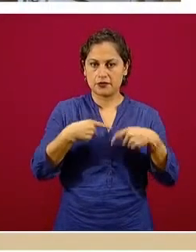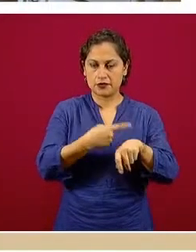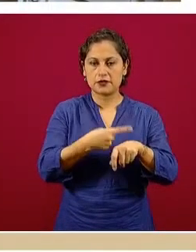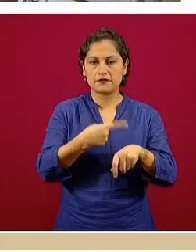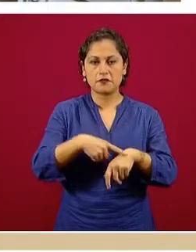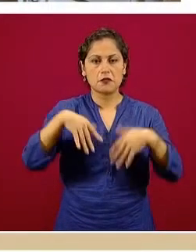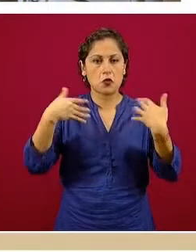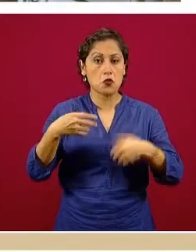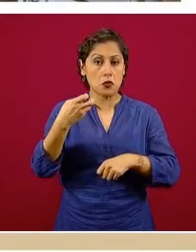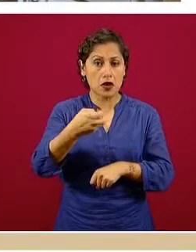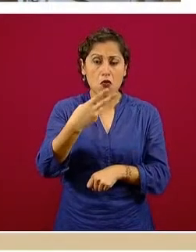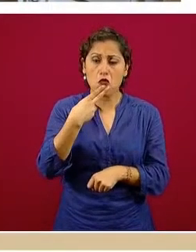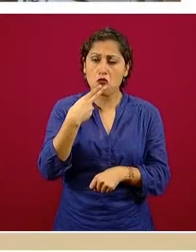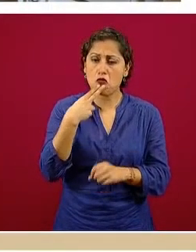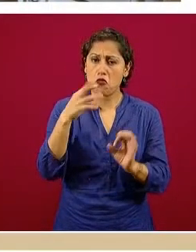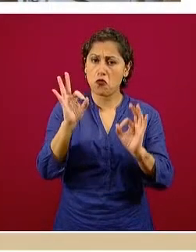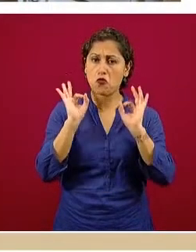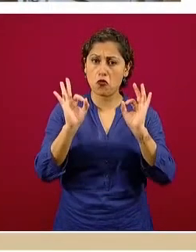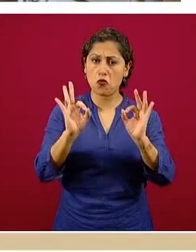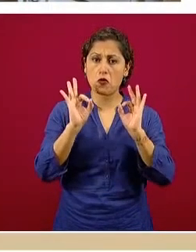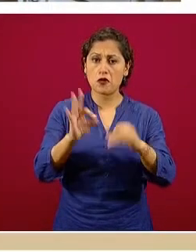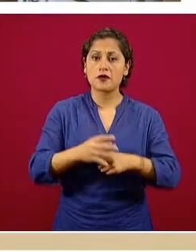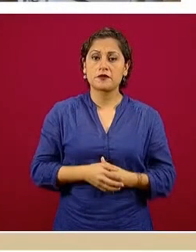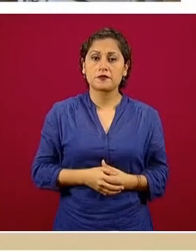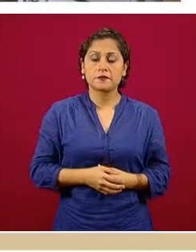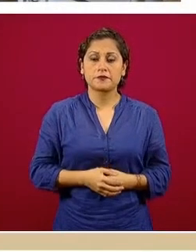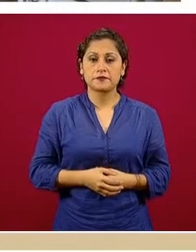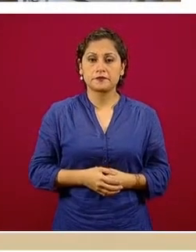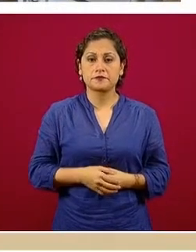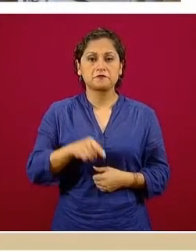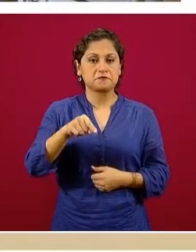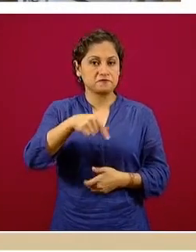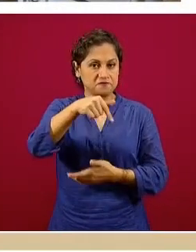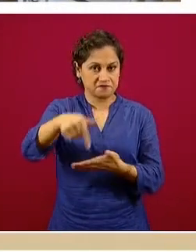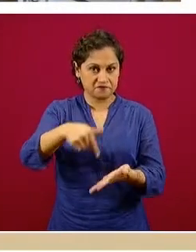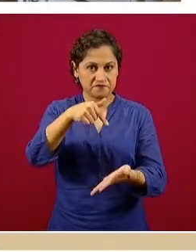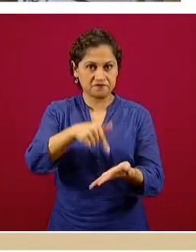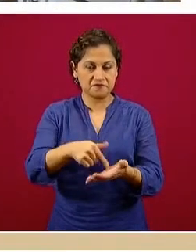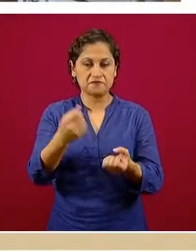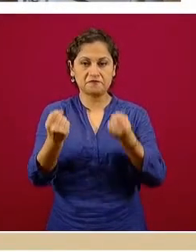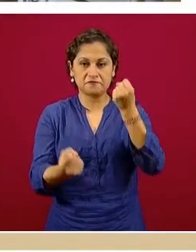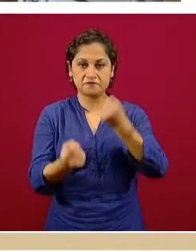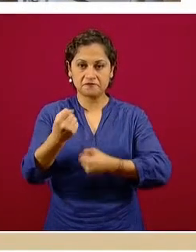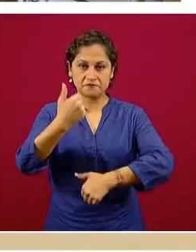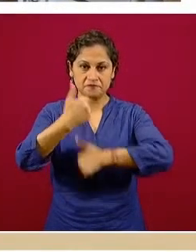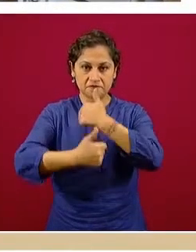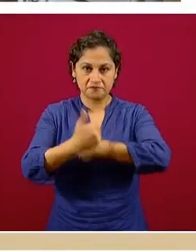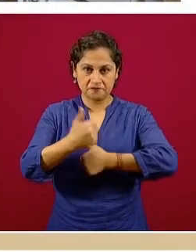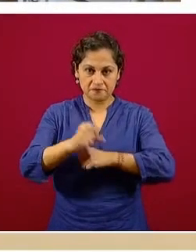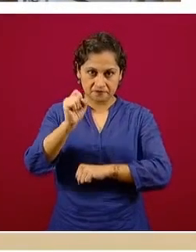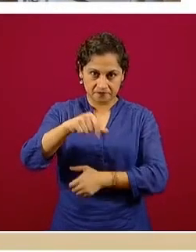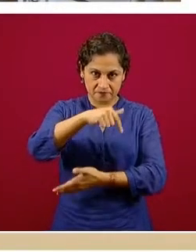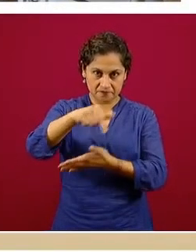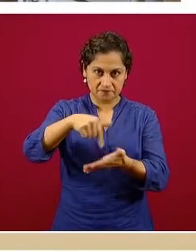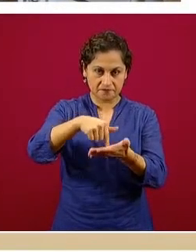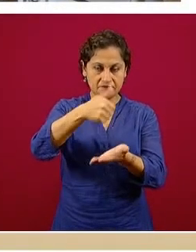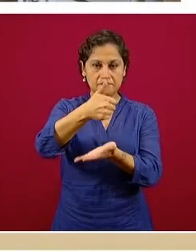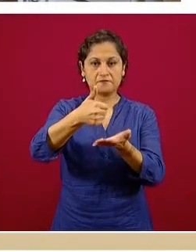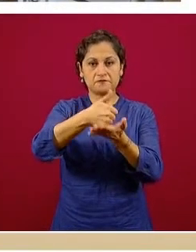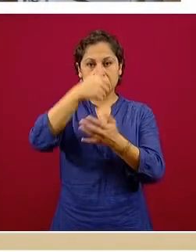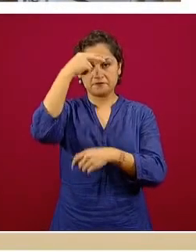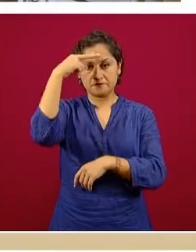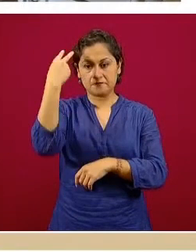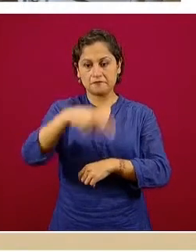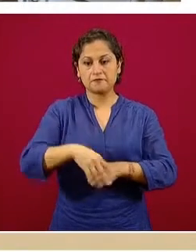este modelo hospitalario en las instalaciones del autódromo hermanos rodríguez en toda la parte en donde están pues